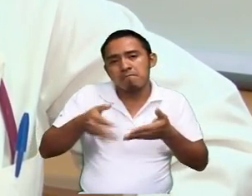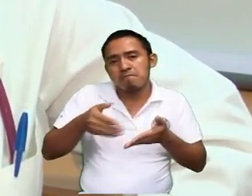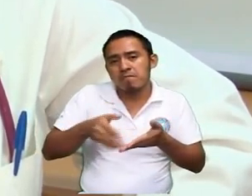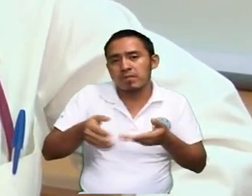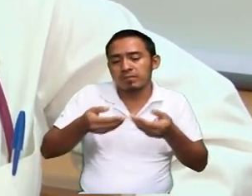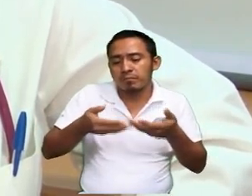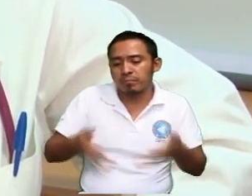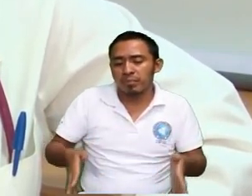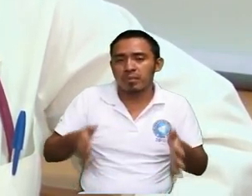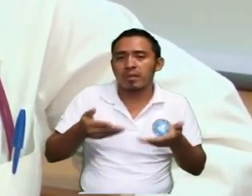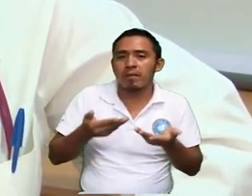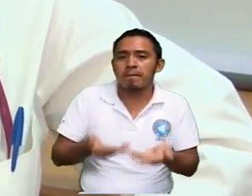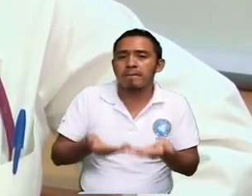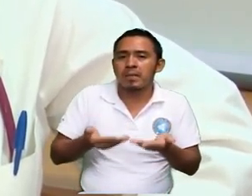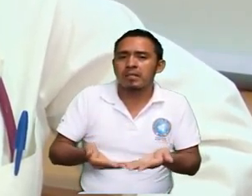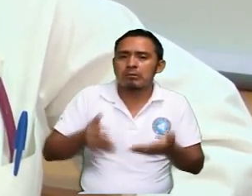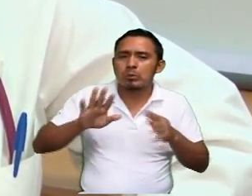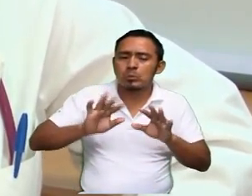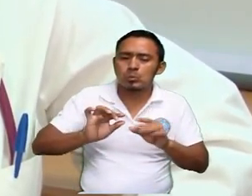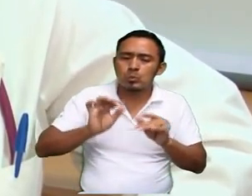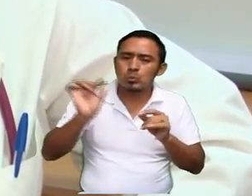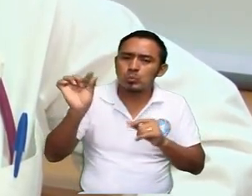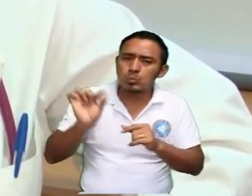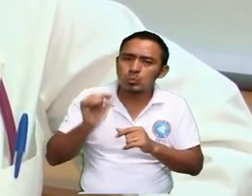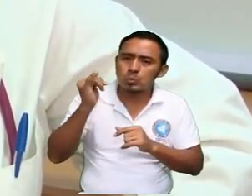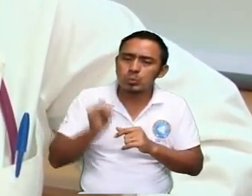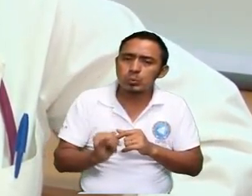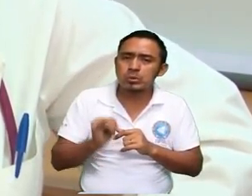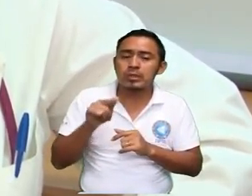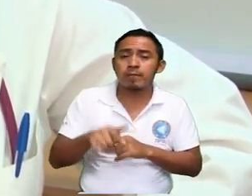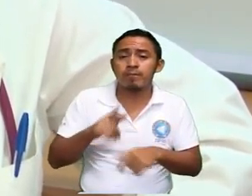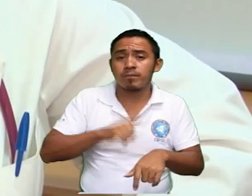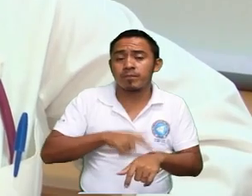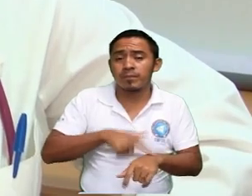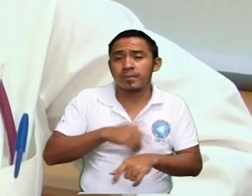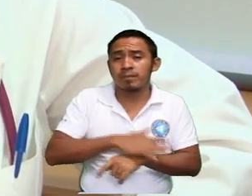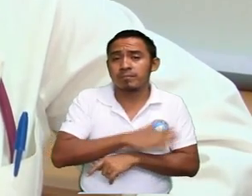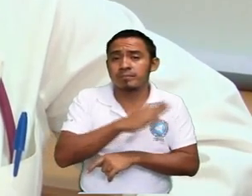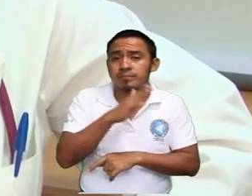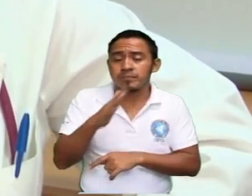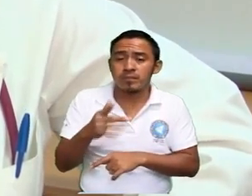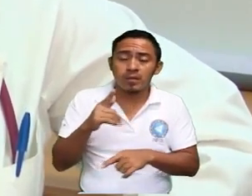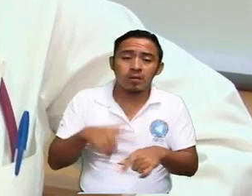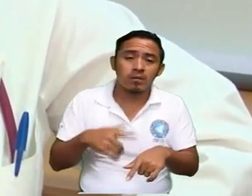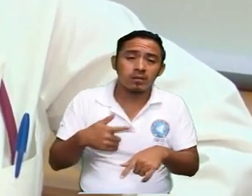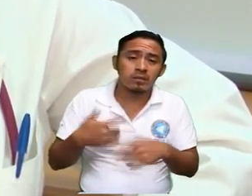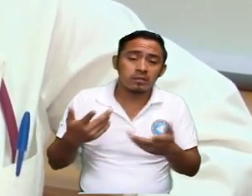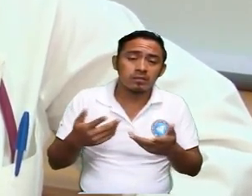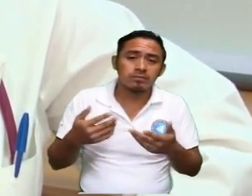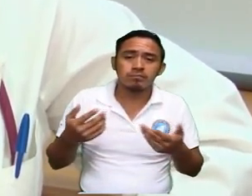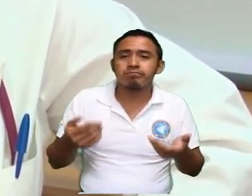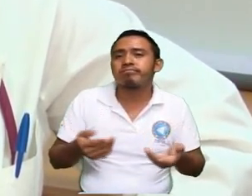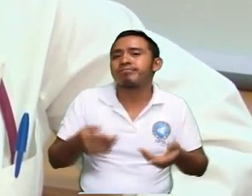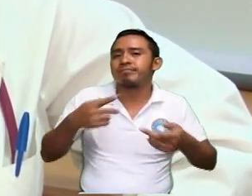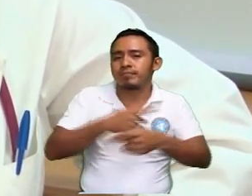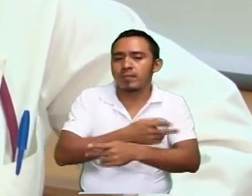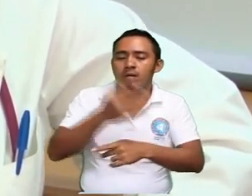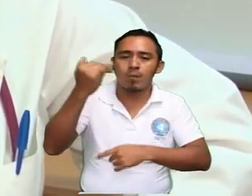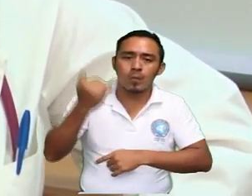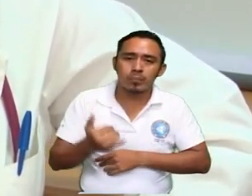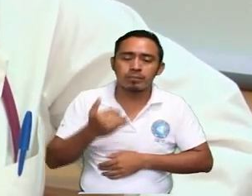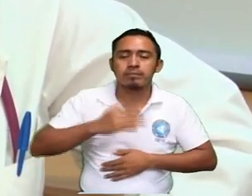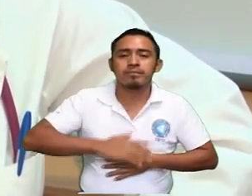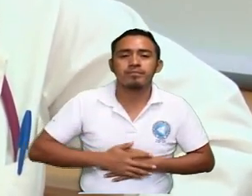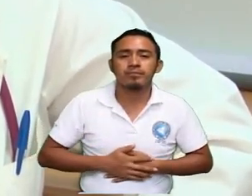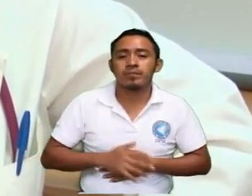nace prematuro y nace con bajo peso y por la estancia prolongada hospitalaria y por toda su patología, él tiende a perder mayor peso.